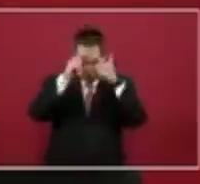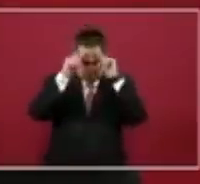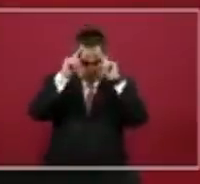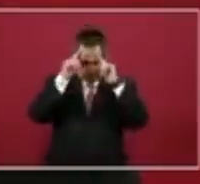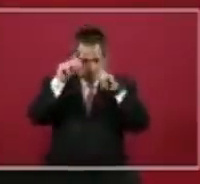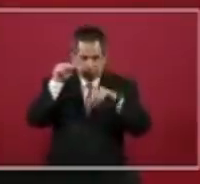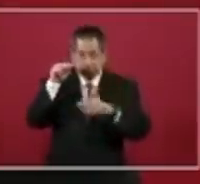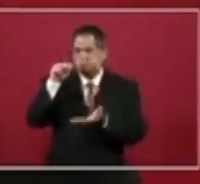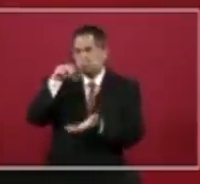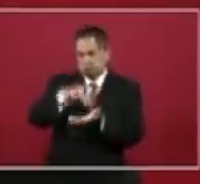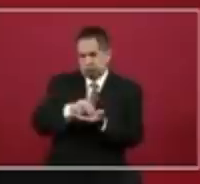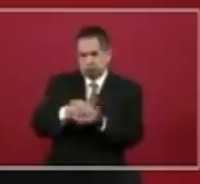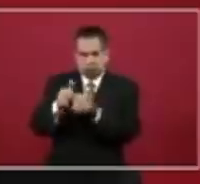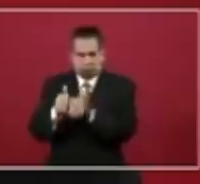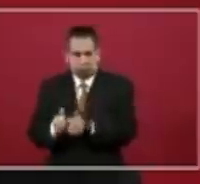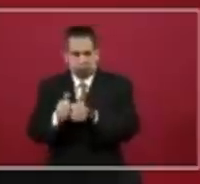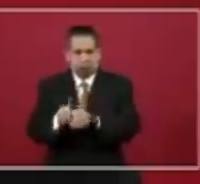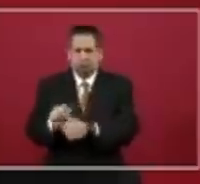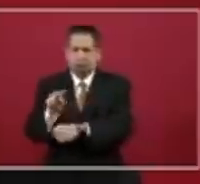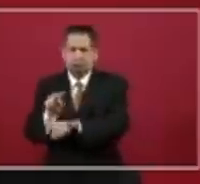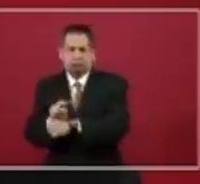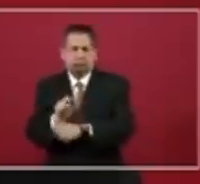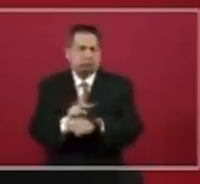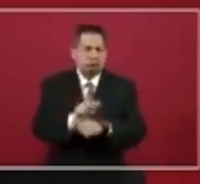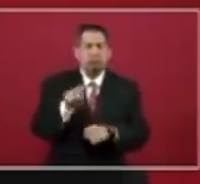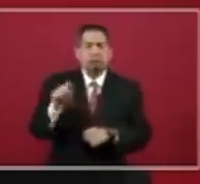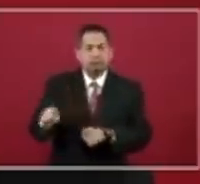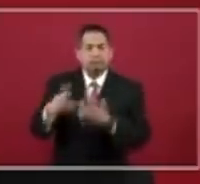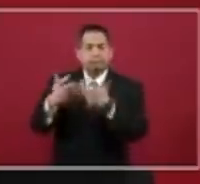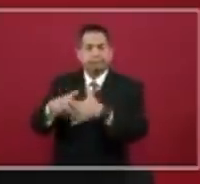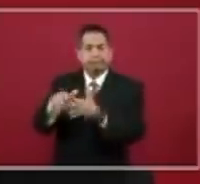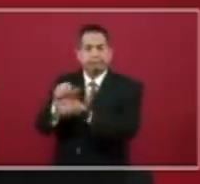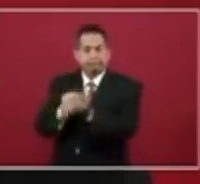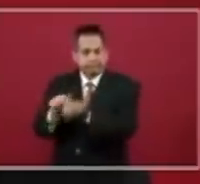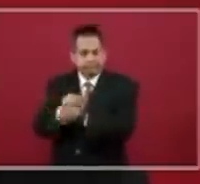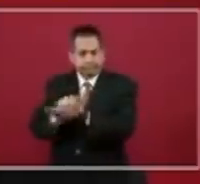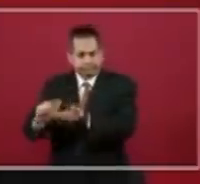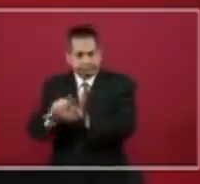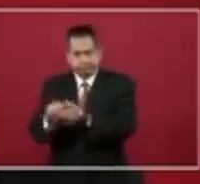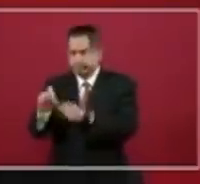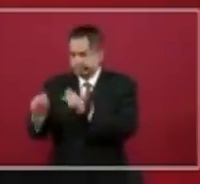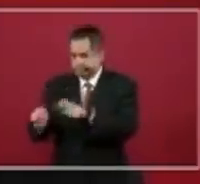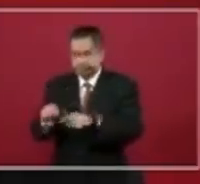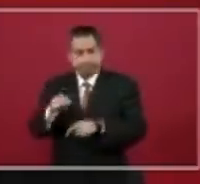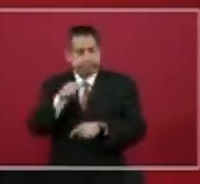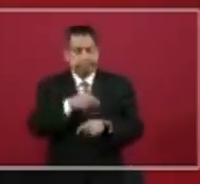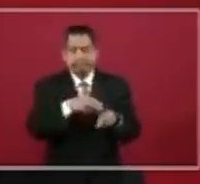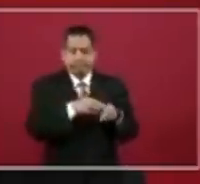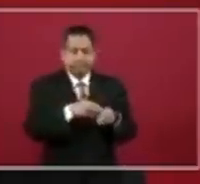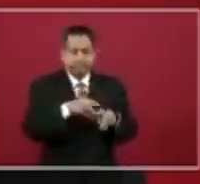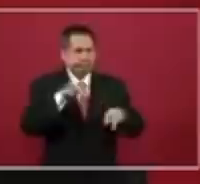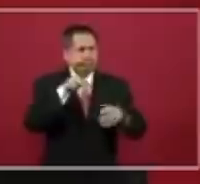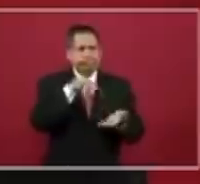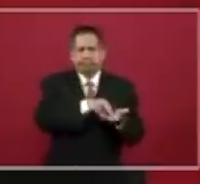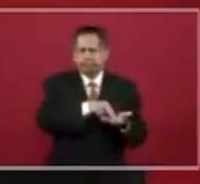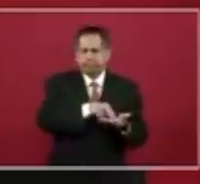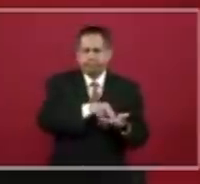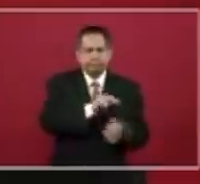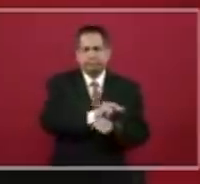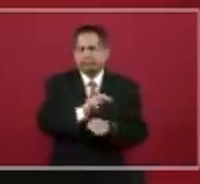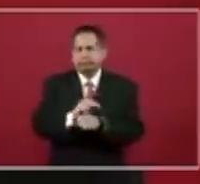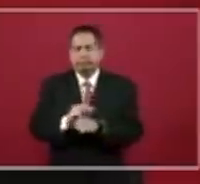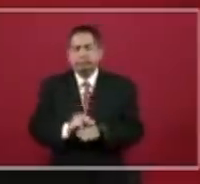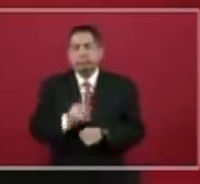ahí en los ductos, en las refinerías y en las terminales marítimas. Y a partir de esa fecha